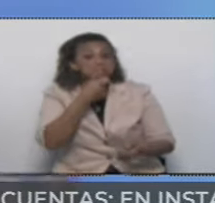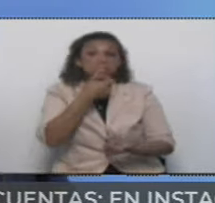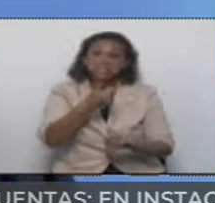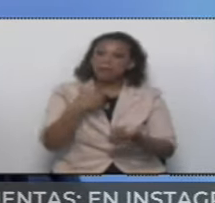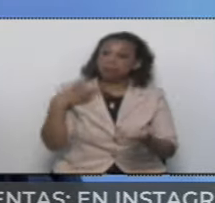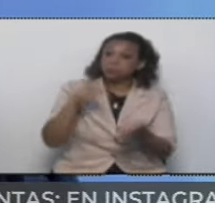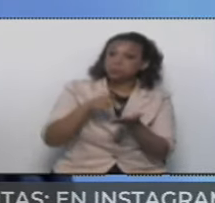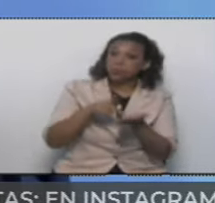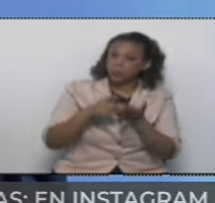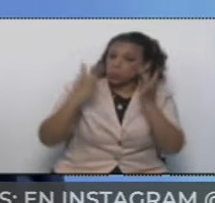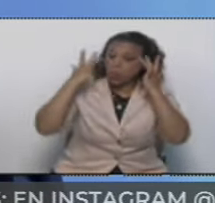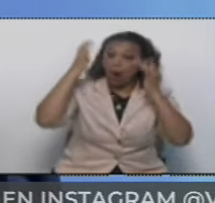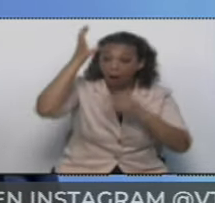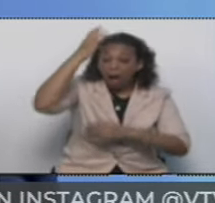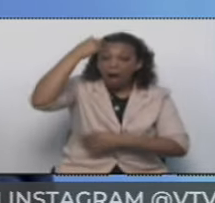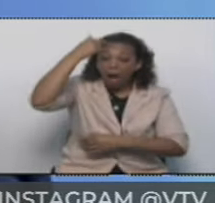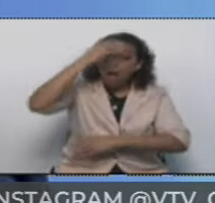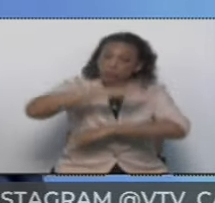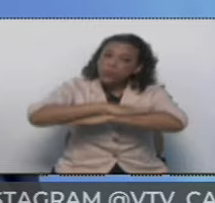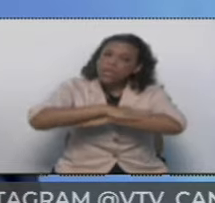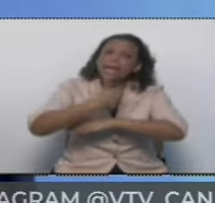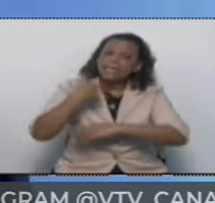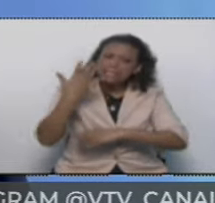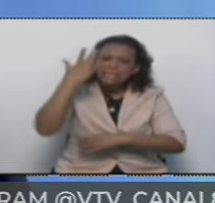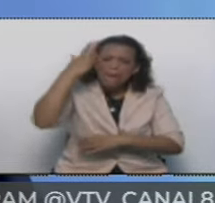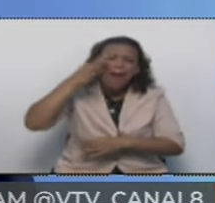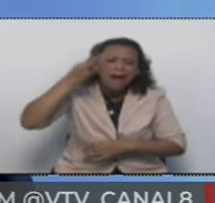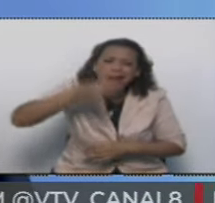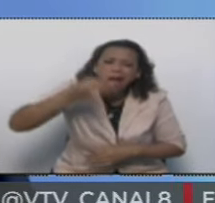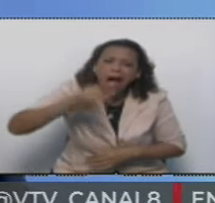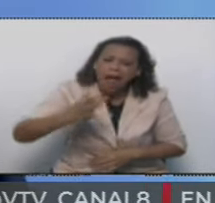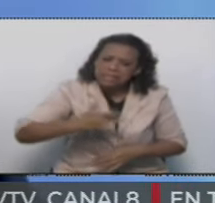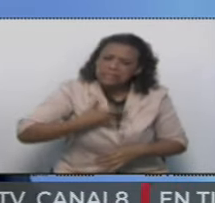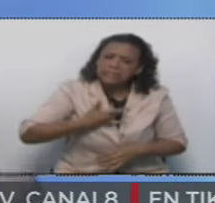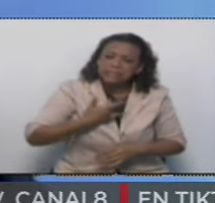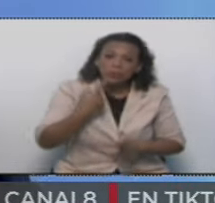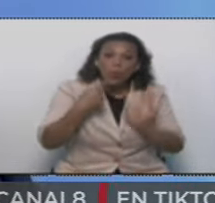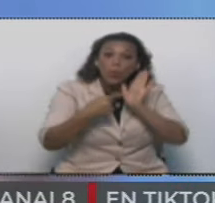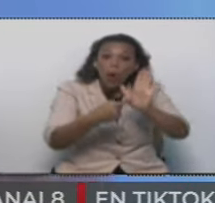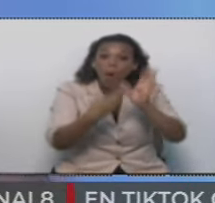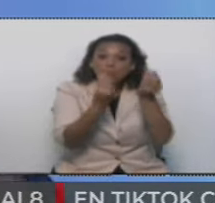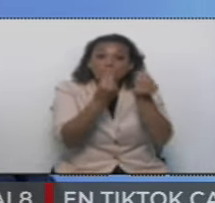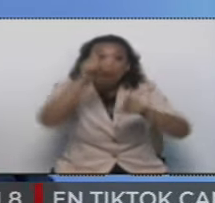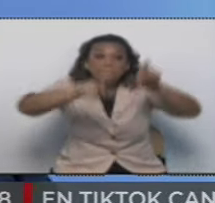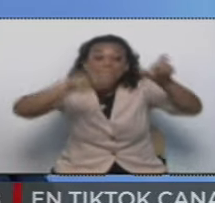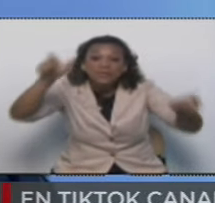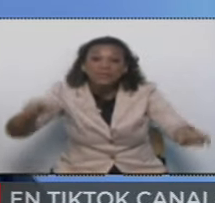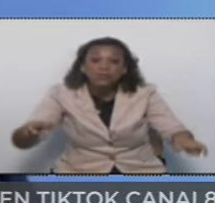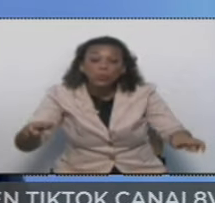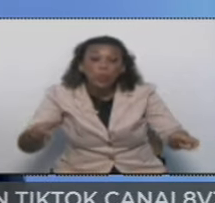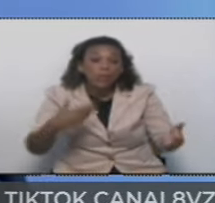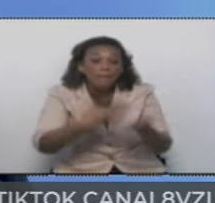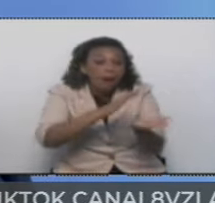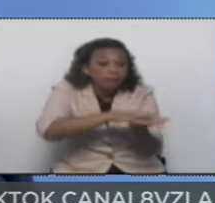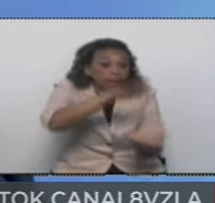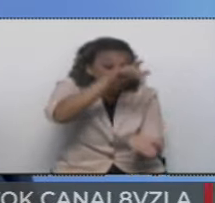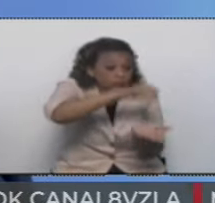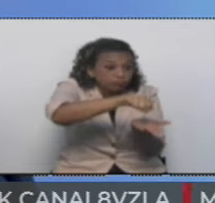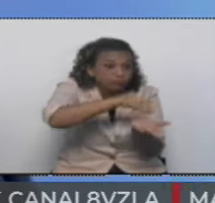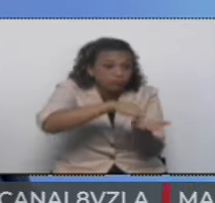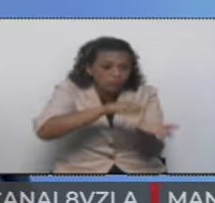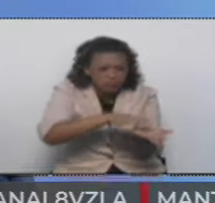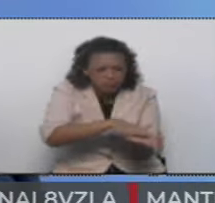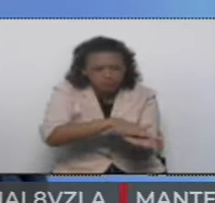con una altísima conciencia. Eso se ve reflejado incluso en la cantidad y la calidad de las propuestas que ya vienen